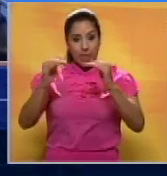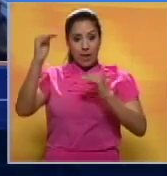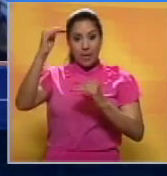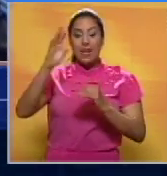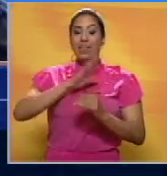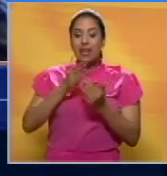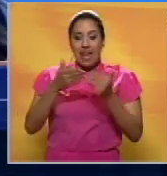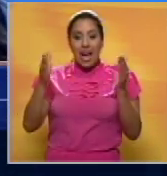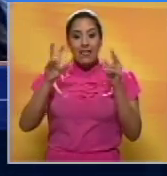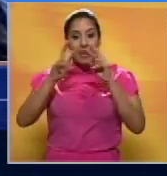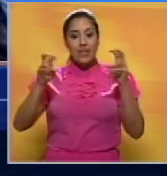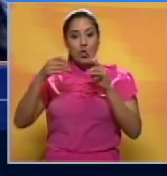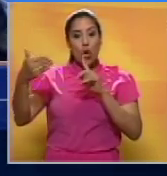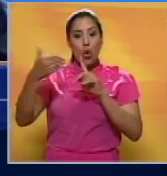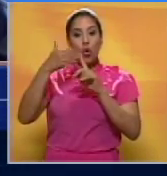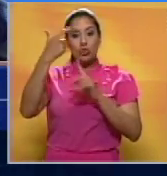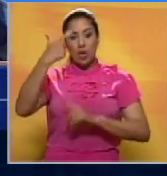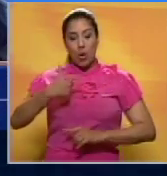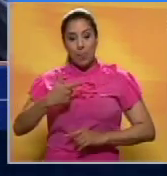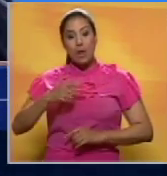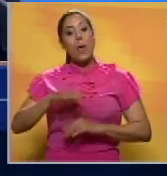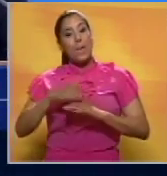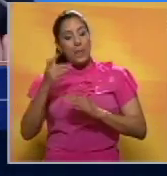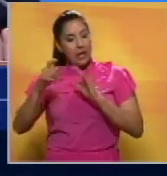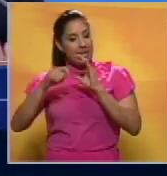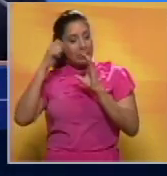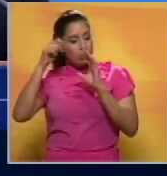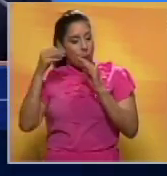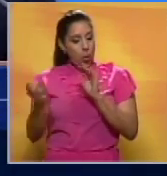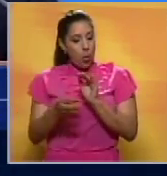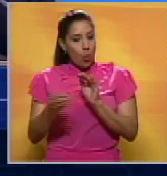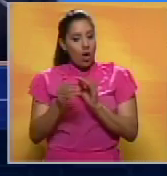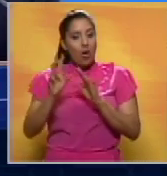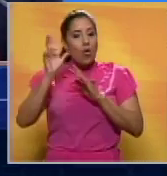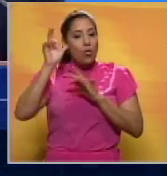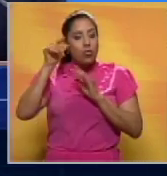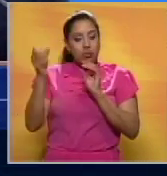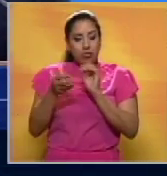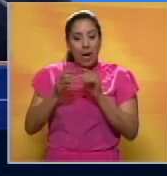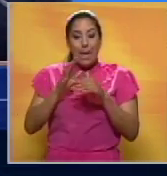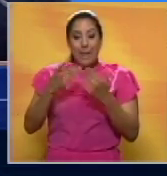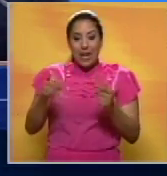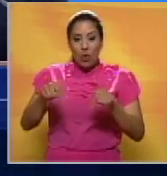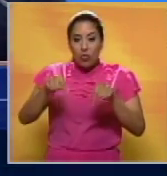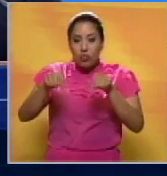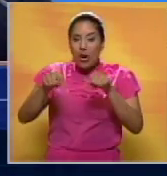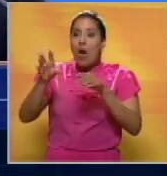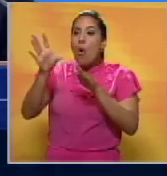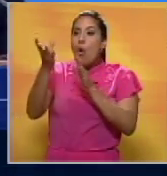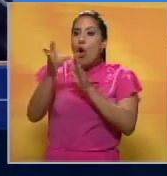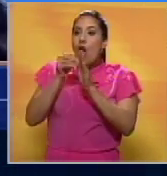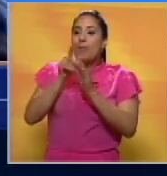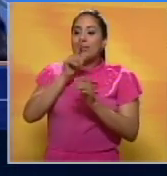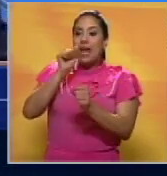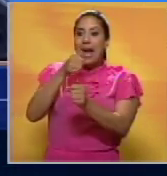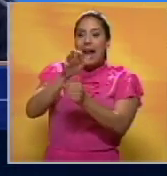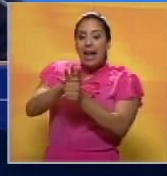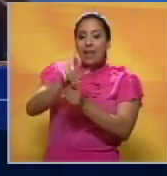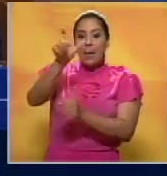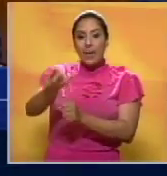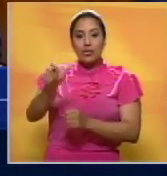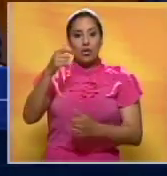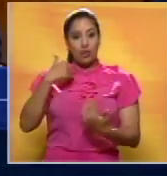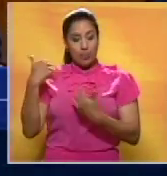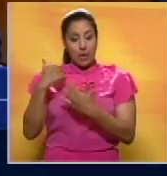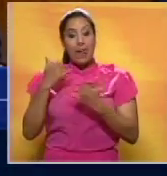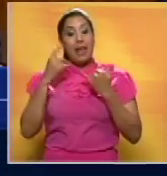país abriera una investigación contra Temer. Esto por las grabaciones en las que presuntamente aprobaría sobornos para comprar el silencio del expresidente del Senado, Eduardo